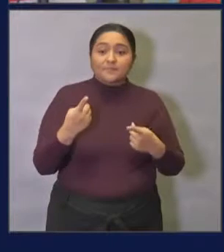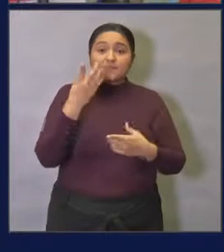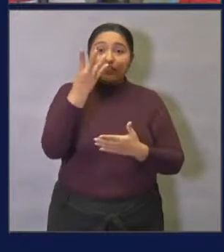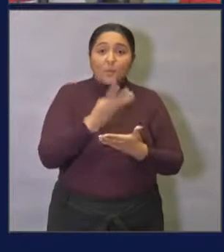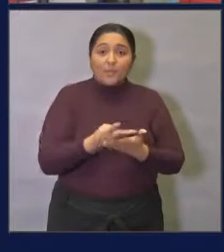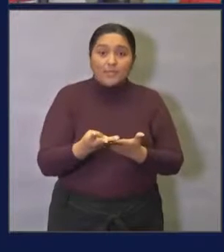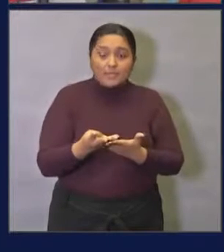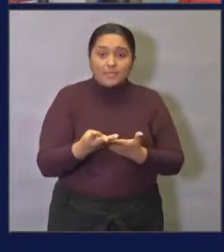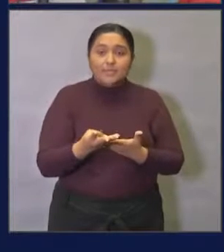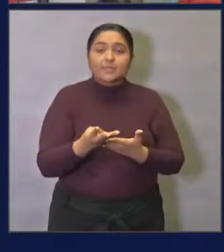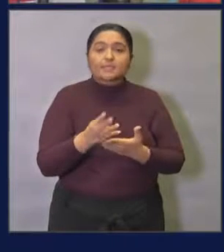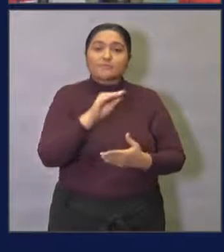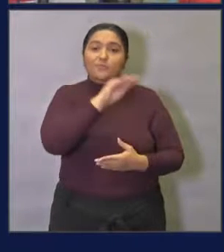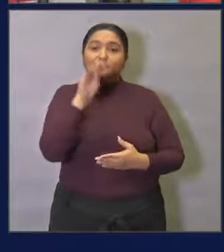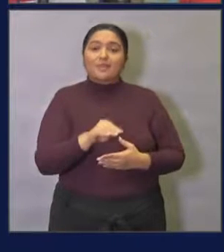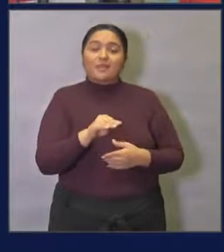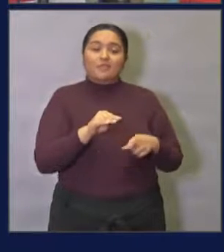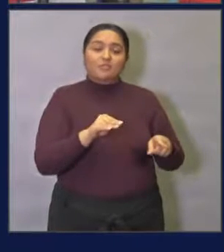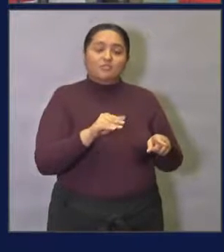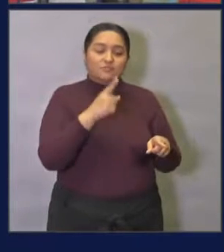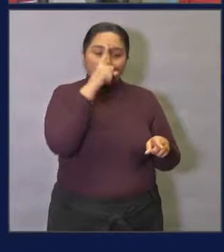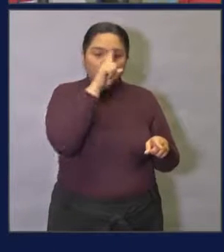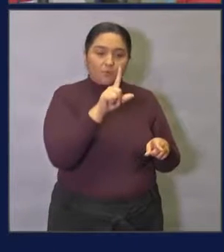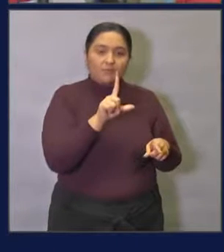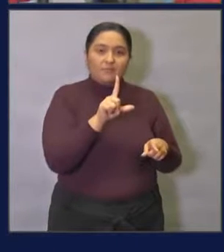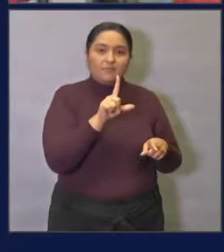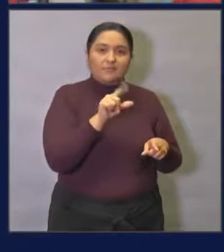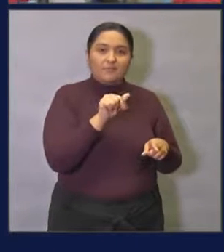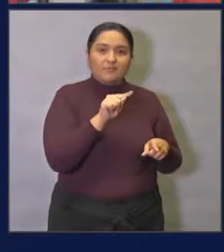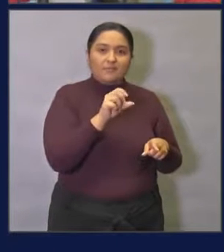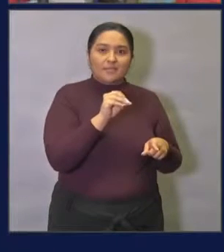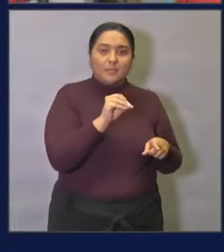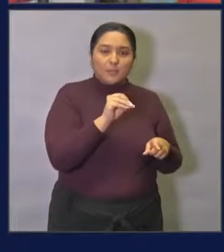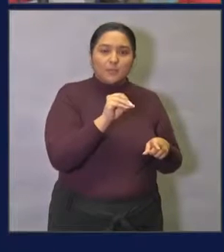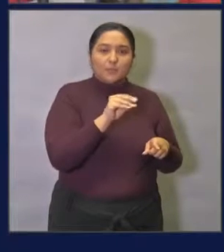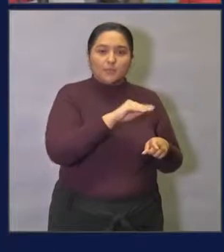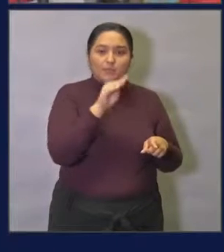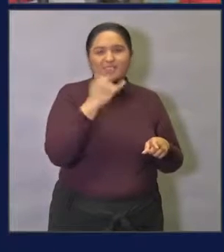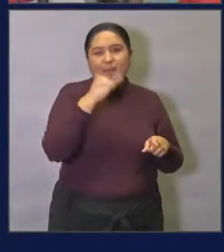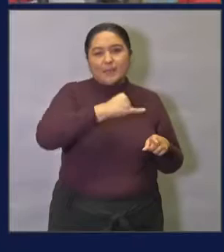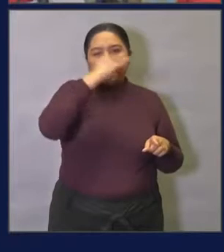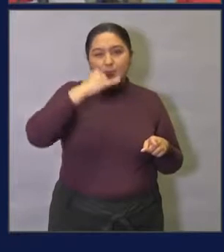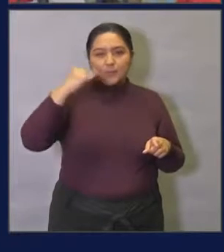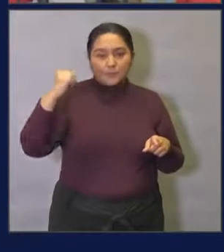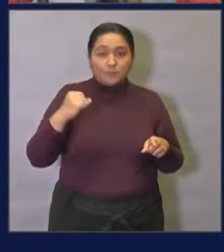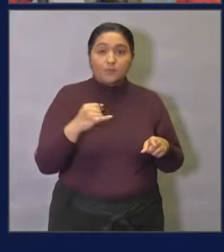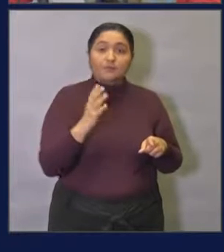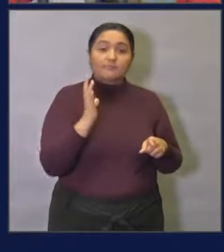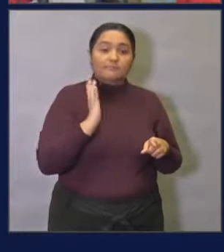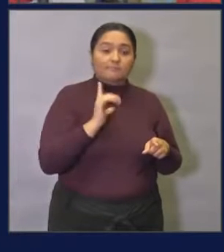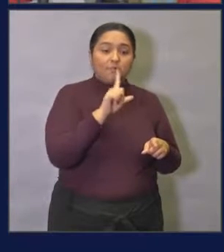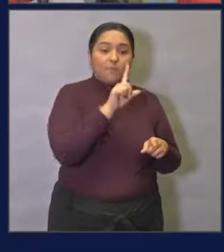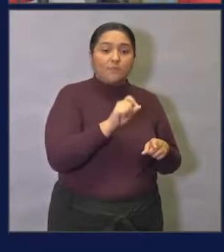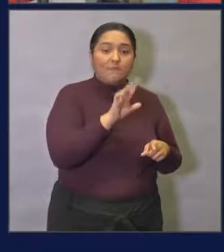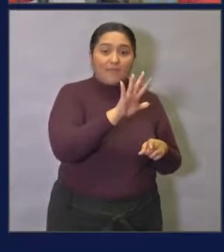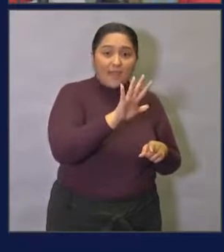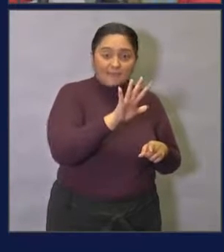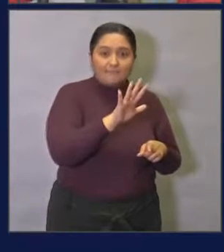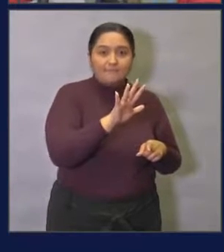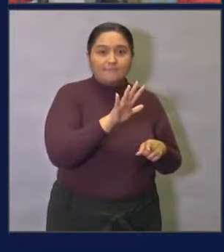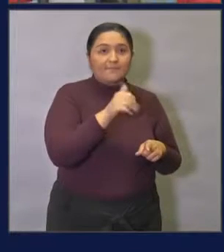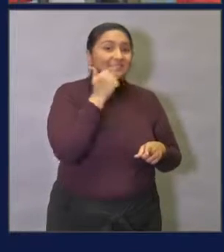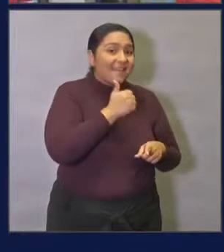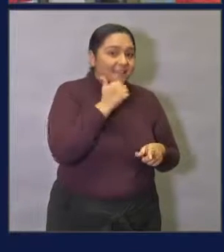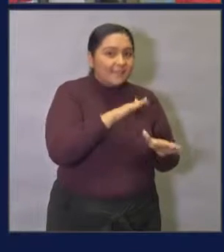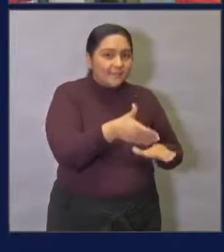la tasa de mortalidad entre los latinos, la línea amarilla, aumentó de 1.5 fallecimientos diarios